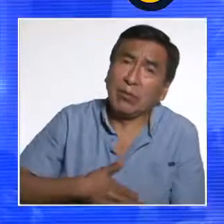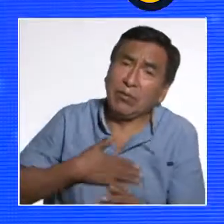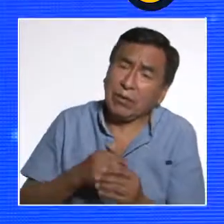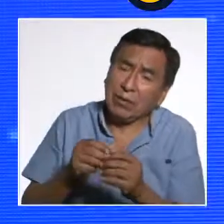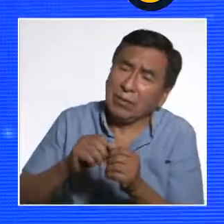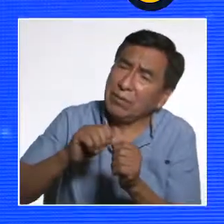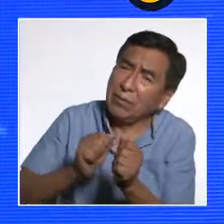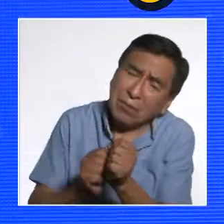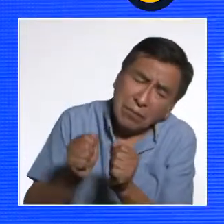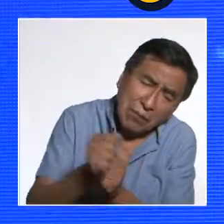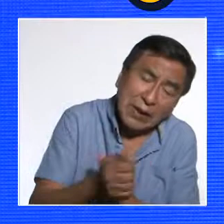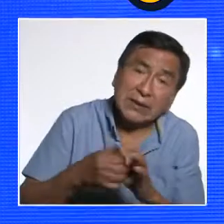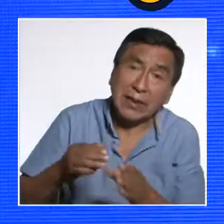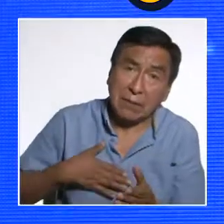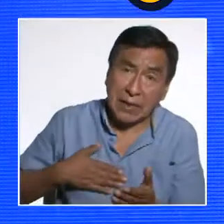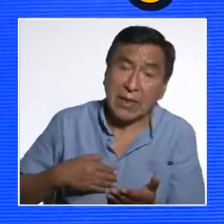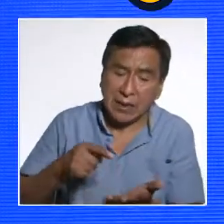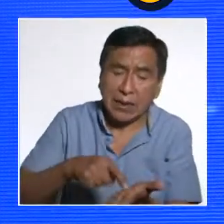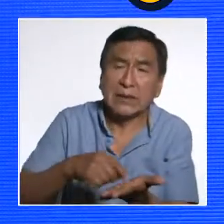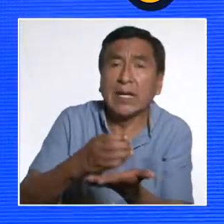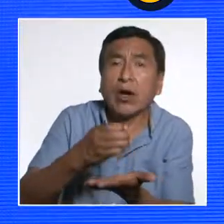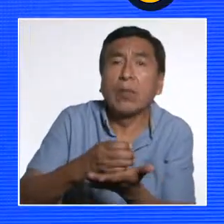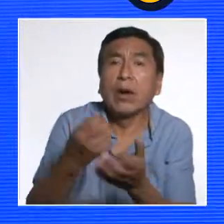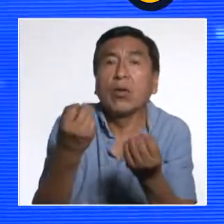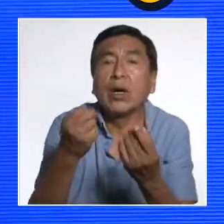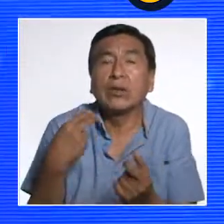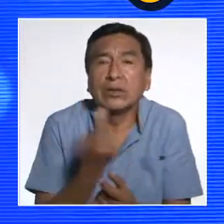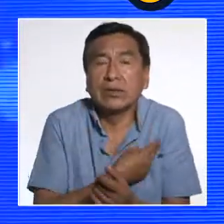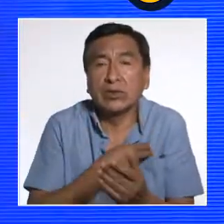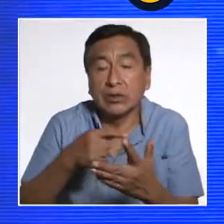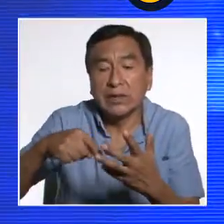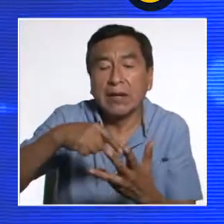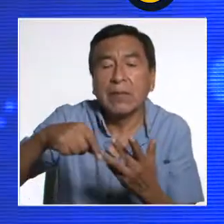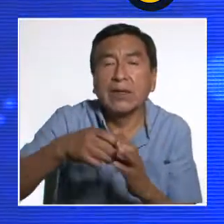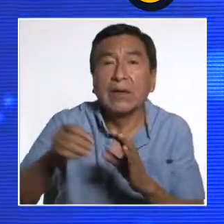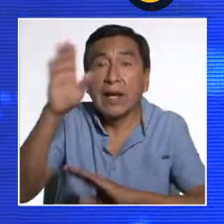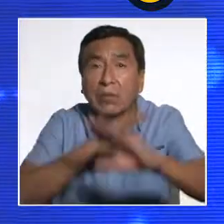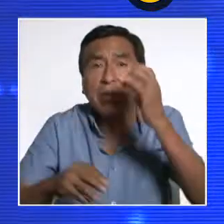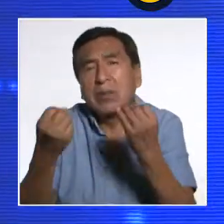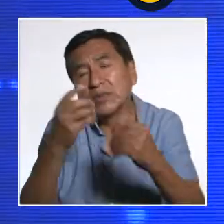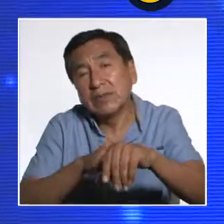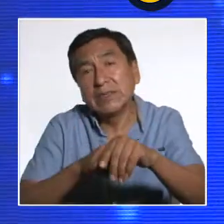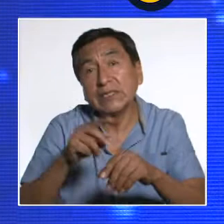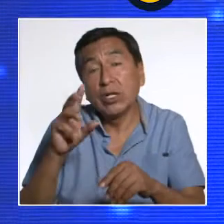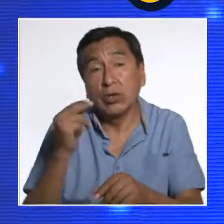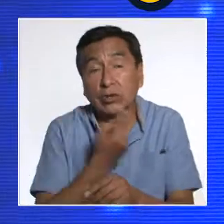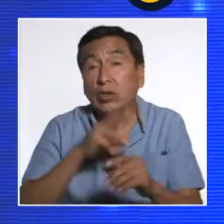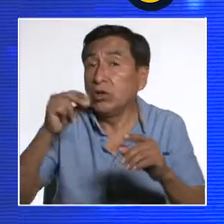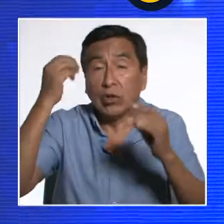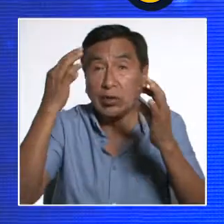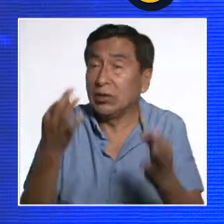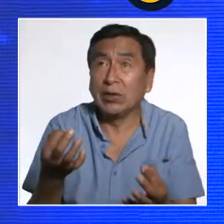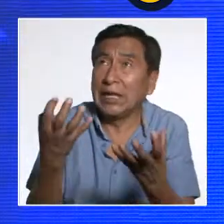copa. ¿Cuántos de nosotros hoy día, en medio de la prueba, muchas veces no nos atrevemos a decirle al Padre: si